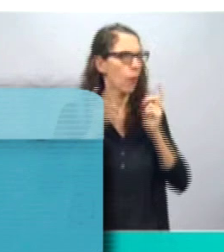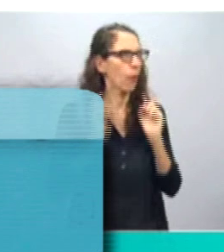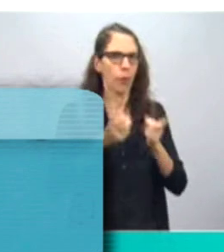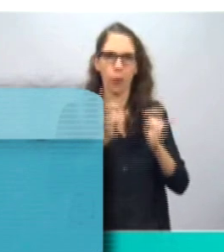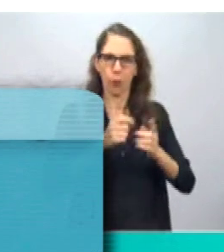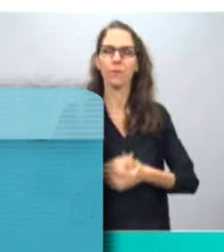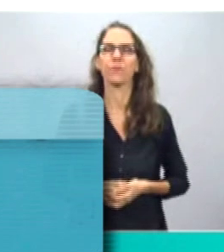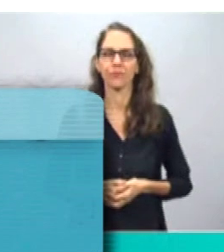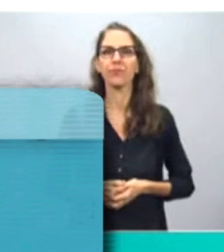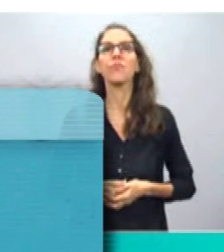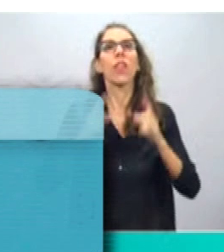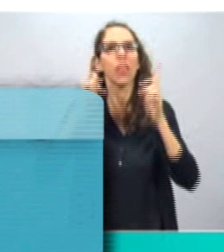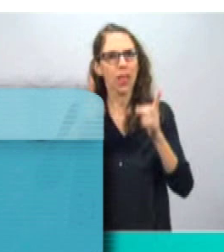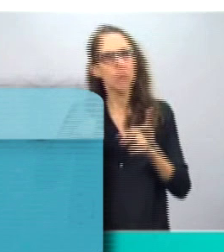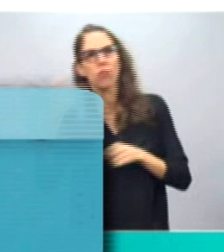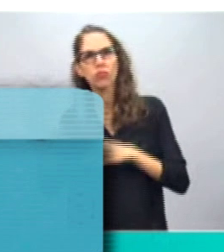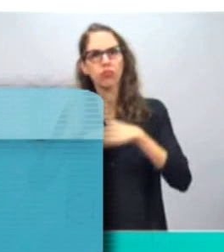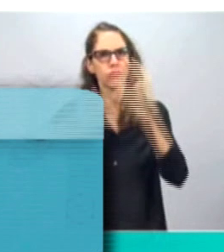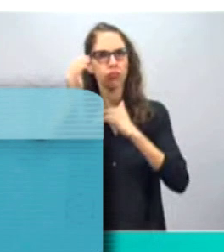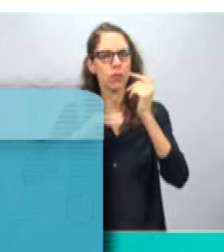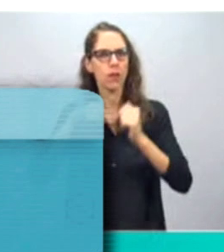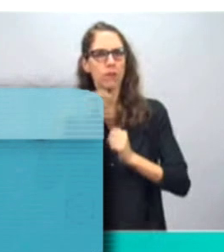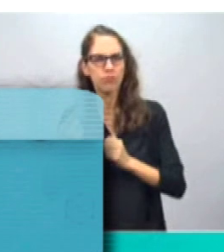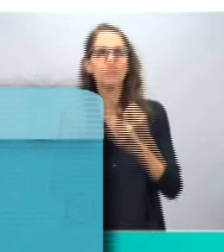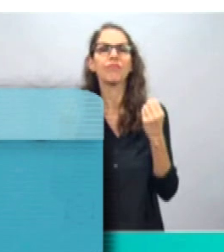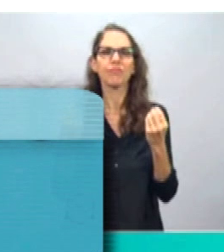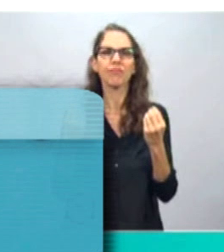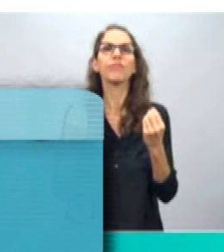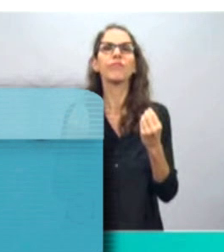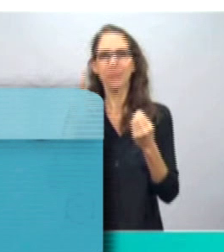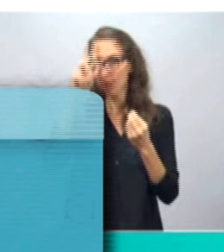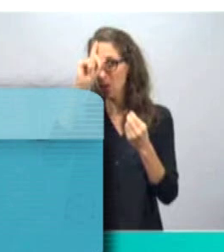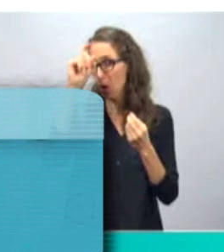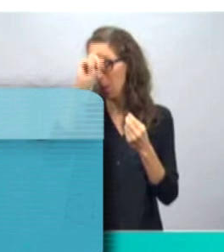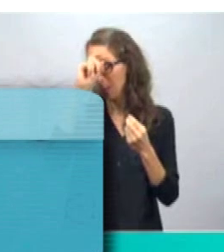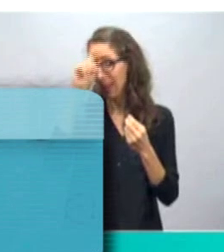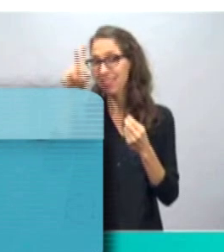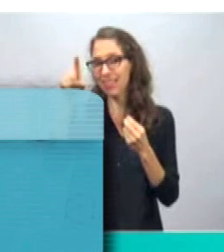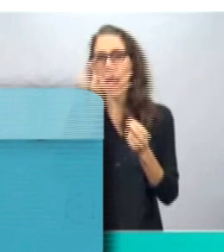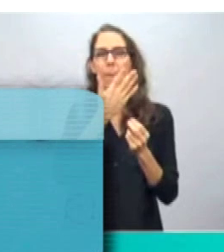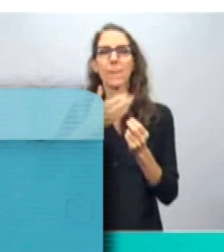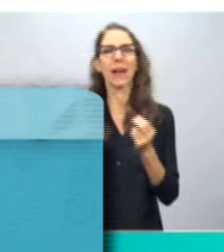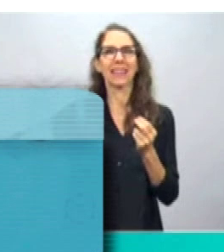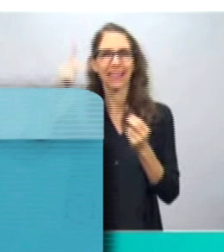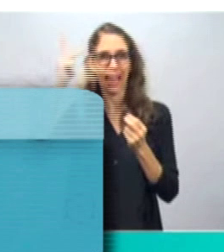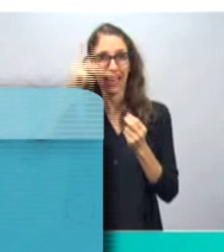universidades. Después, también obras que se estaban llevando adelante en el Hospital Presidente Néstor Kirchner, en el Hospital El Cruce,